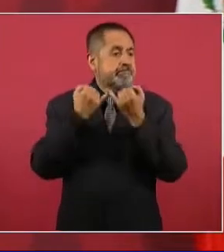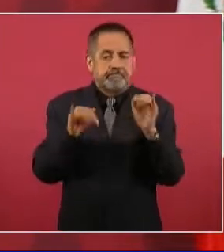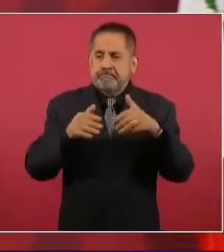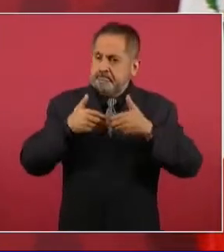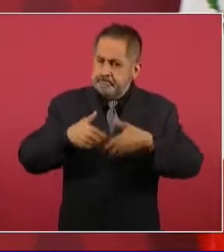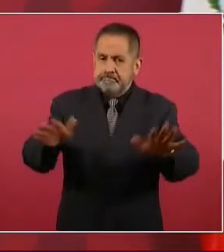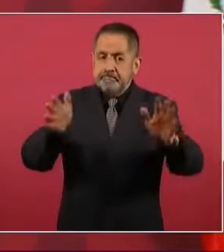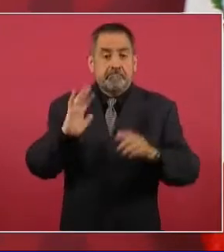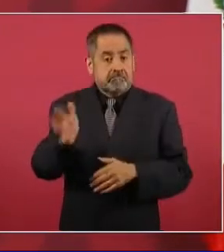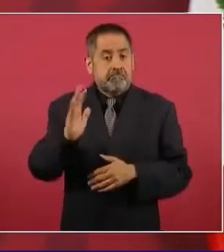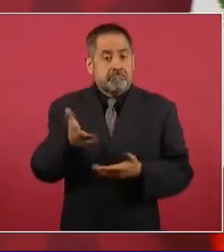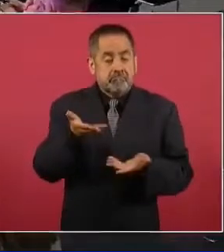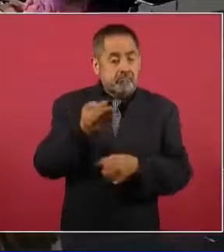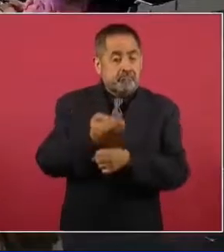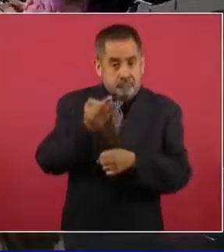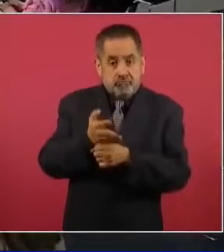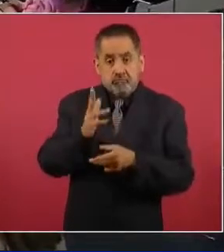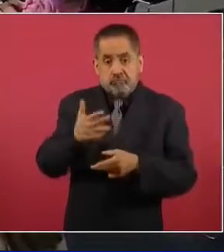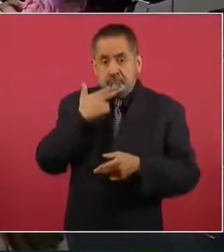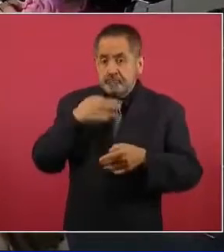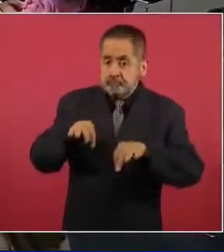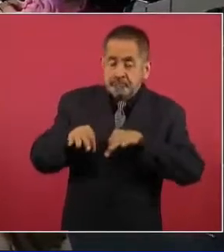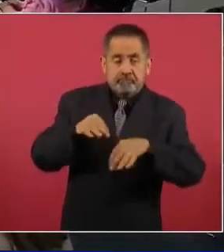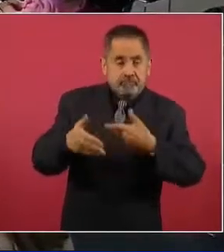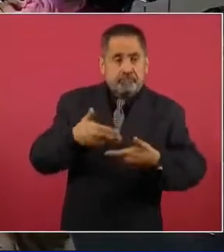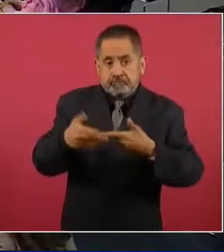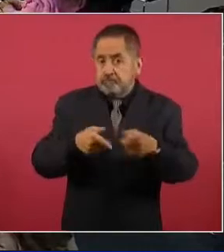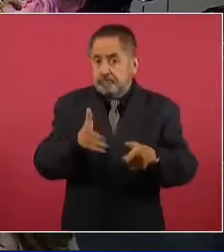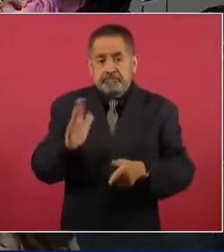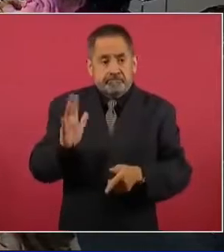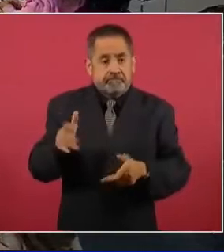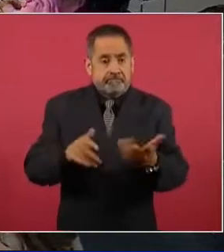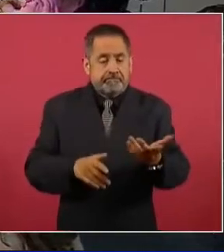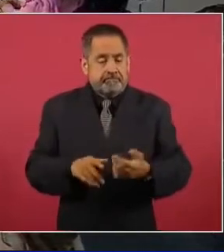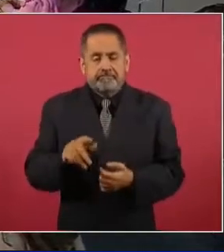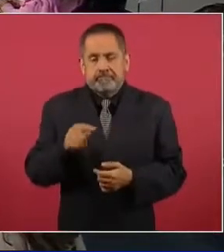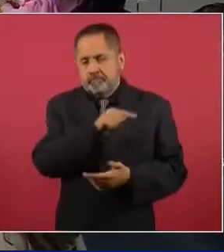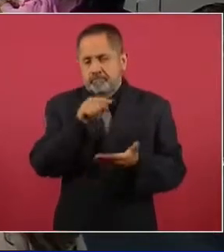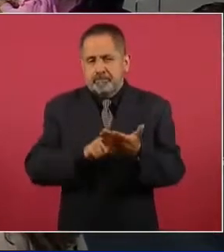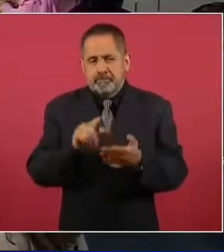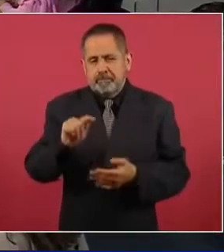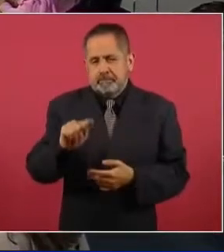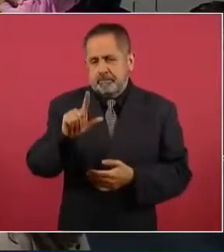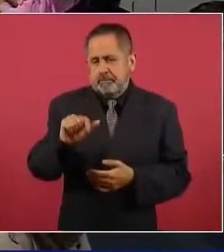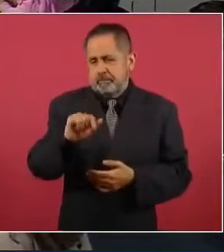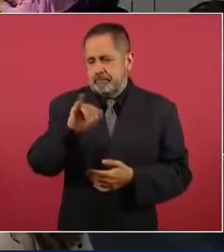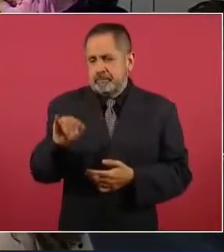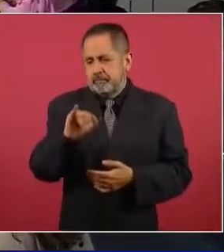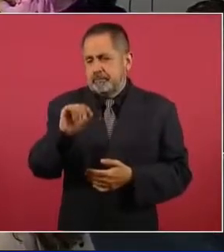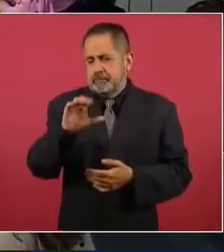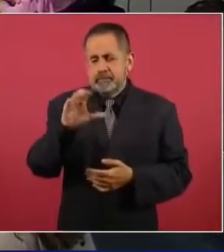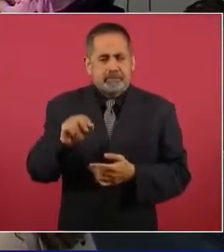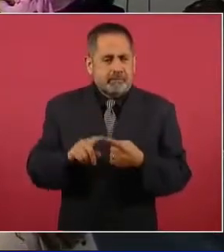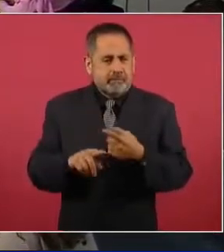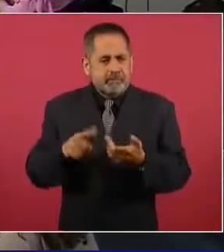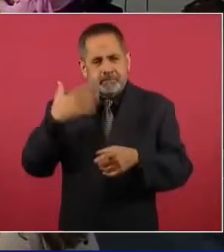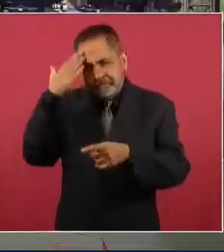dando servicio, el de Tlaxiaco. Pero tú tienes más casos, por